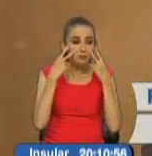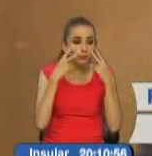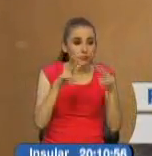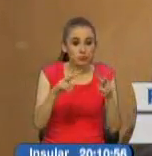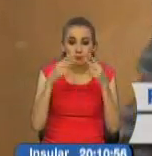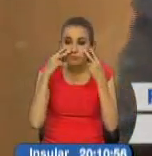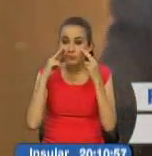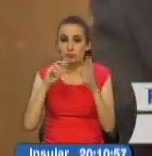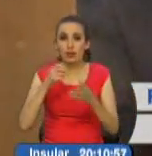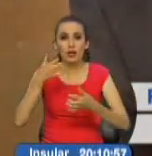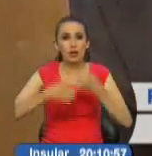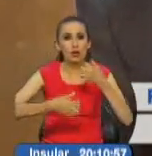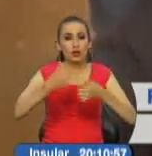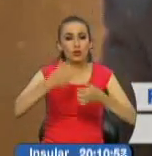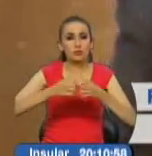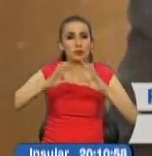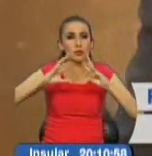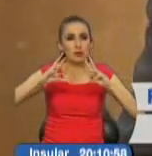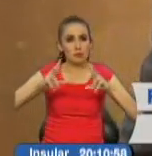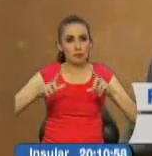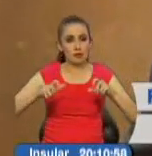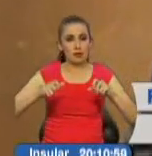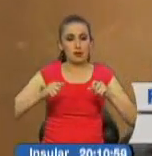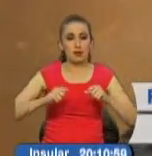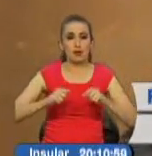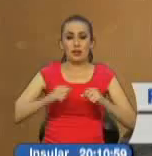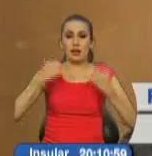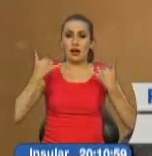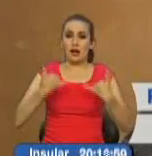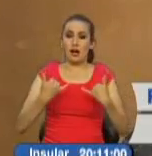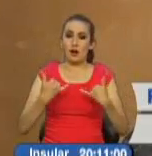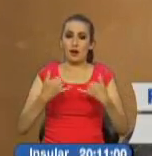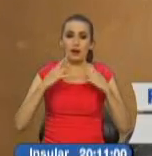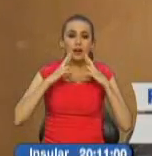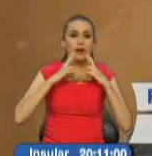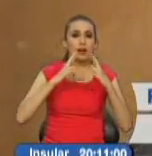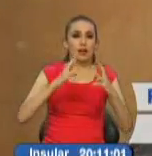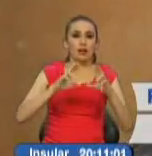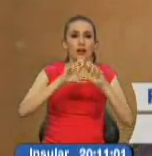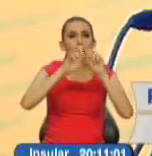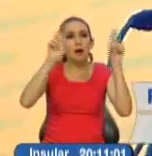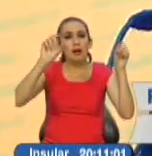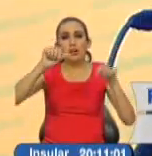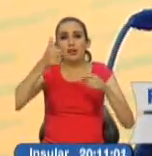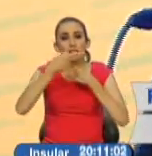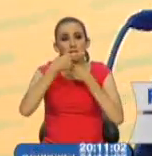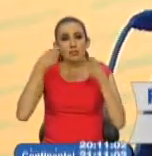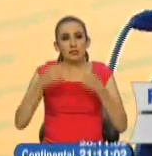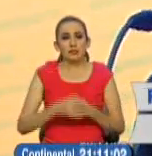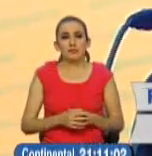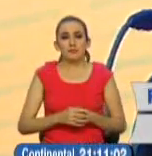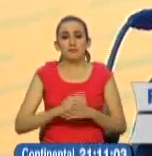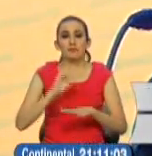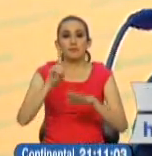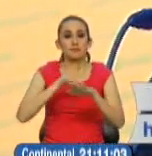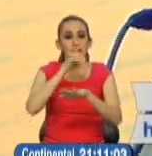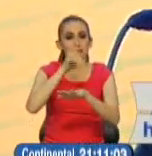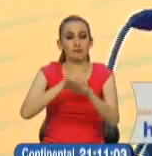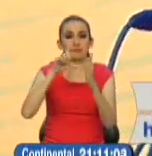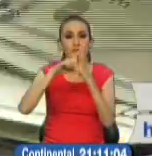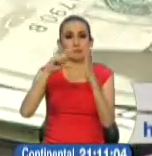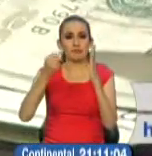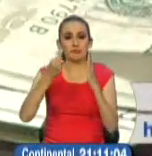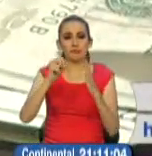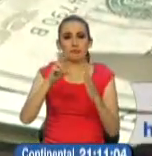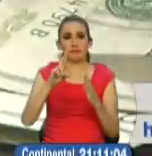de corrupción que ahora perseguimos desembocan muchas veces en empresas offshore. El subdirector del Servicio de Rentas Internas, Manolo